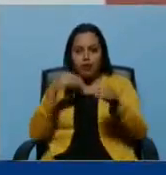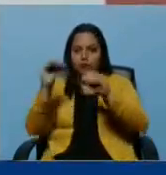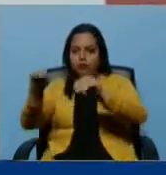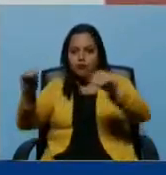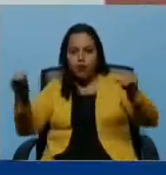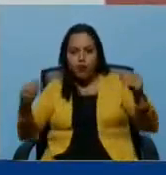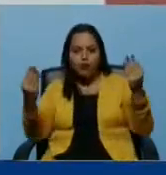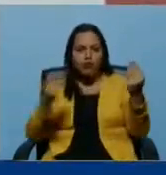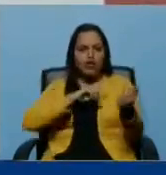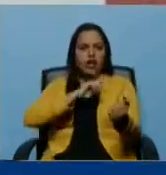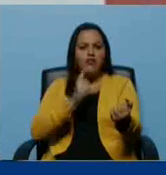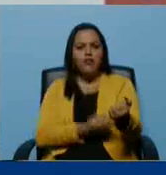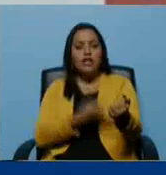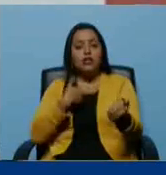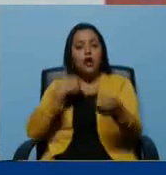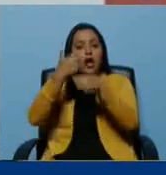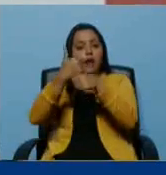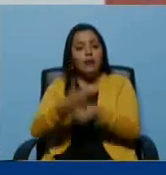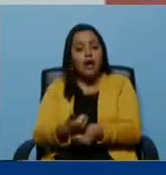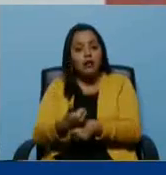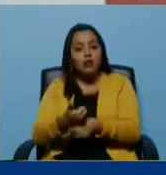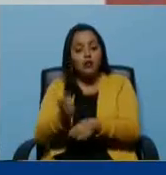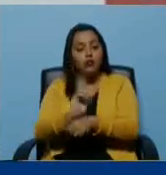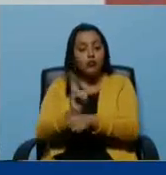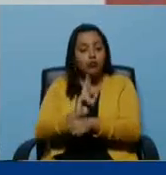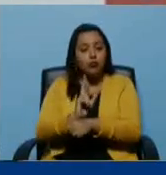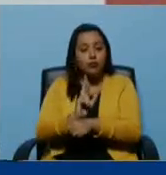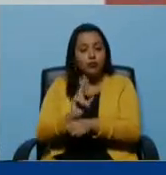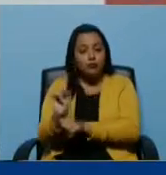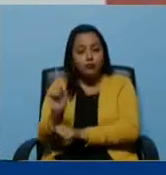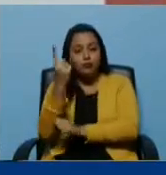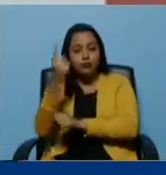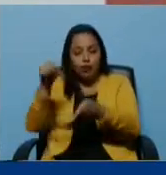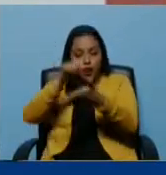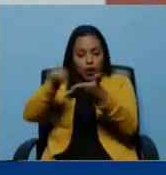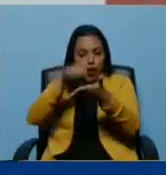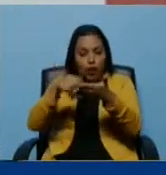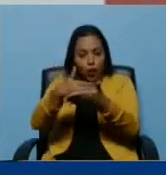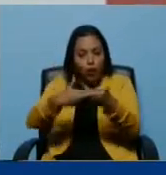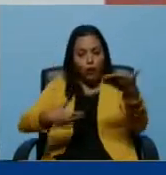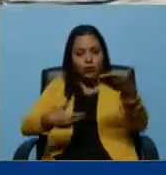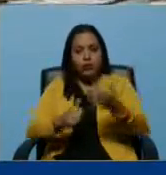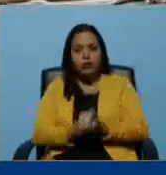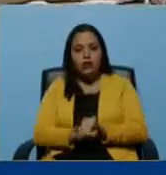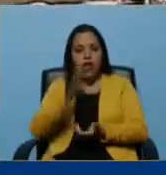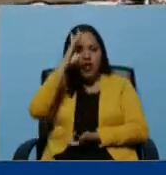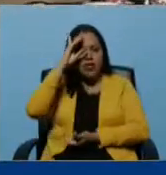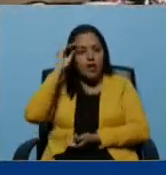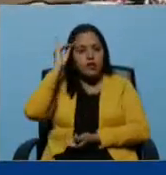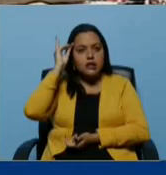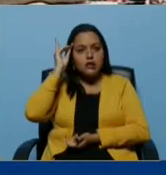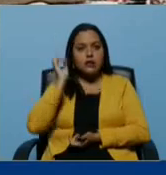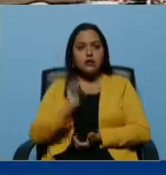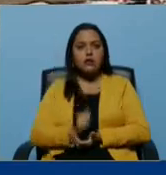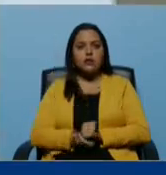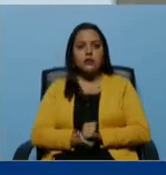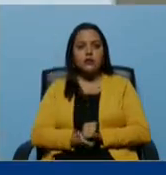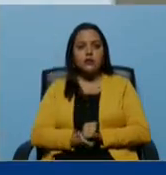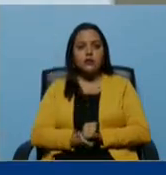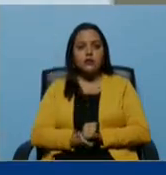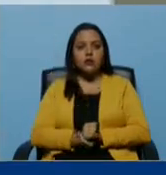mucha fuerza y espero muy pronto los primeros documentos. Delcy,